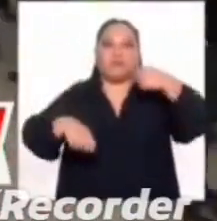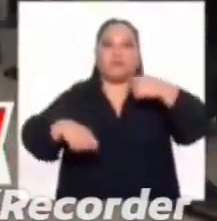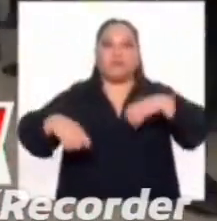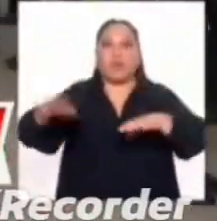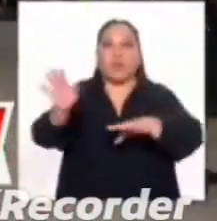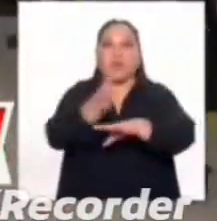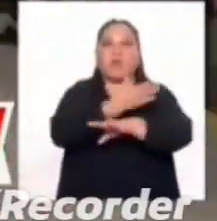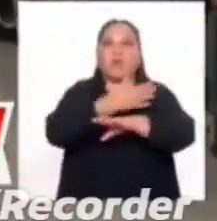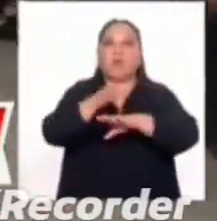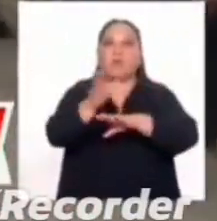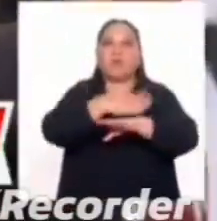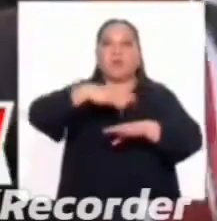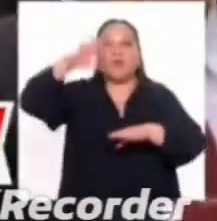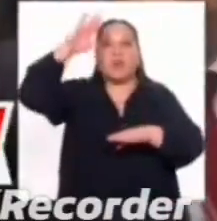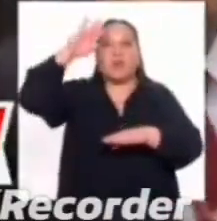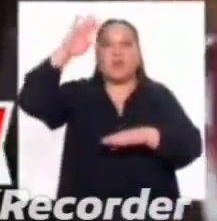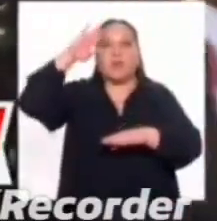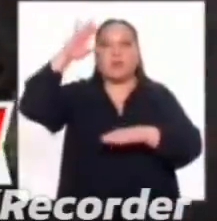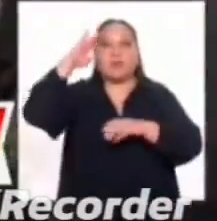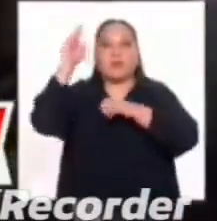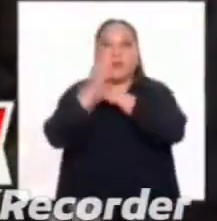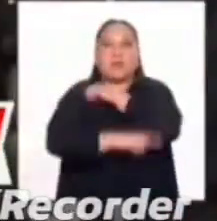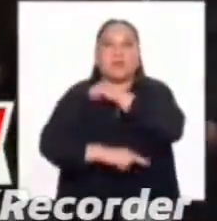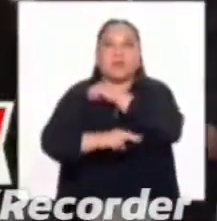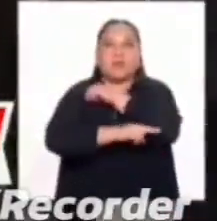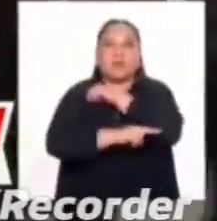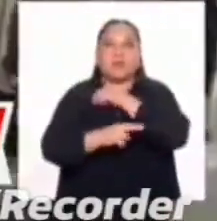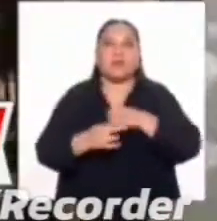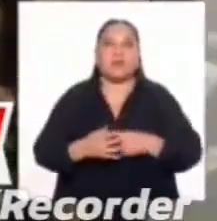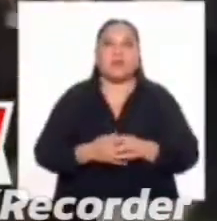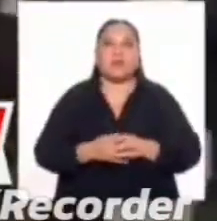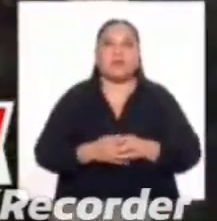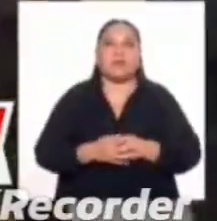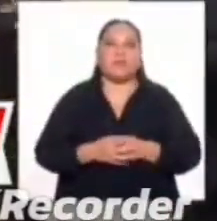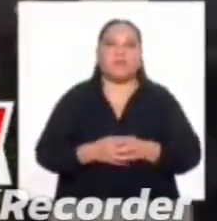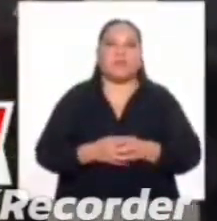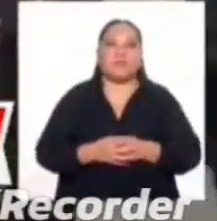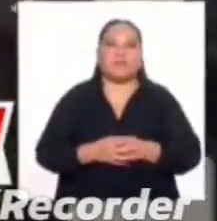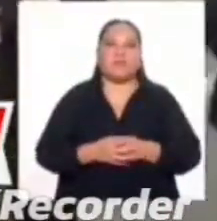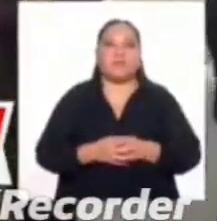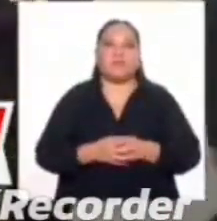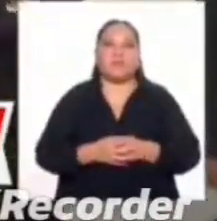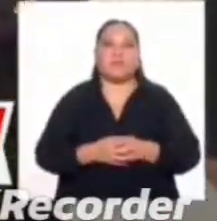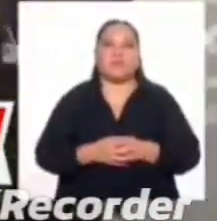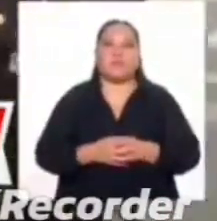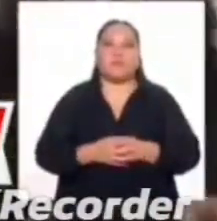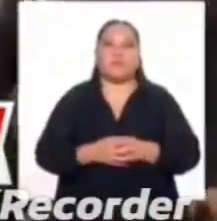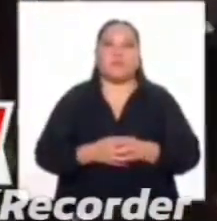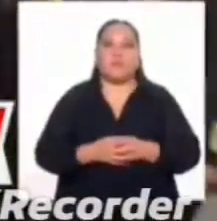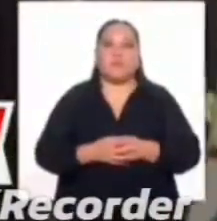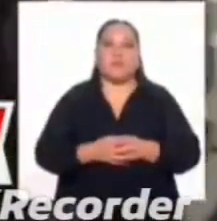Policía Nacional. Ahí van a gritar los miembros de las Fuerzas Especiales.